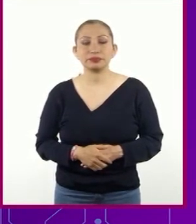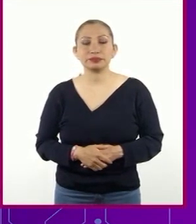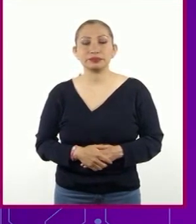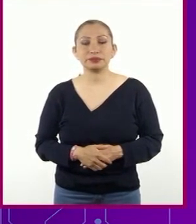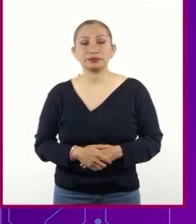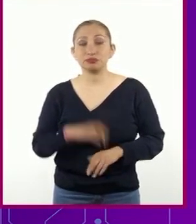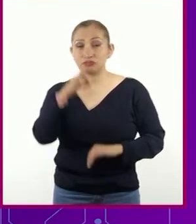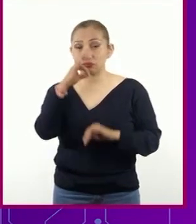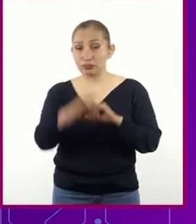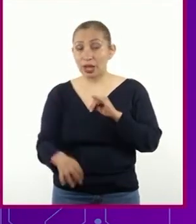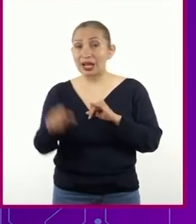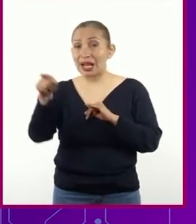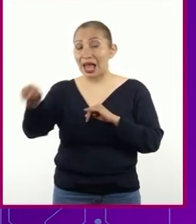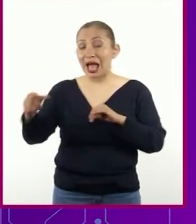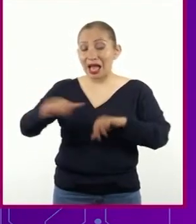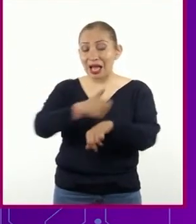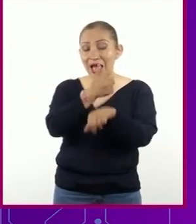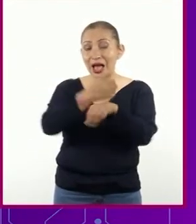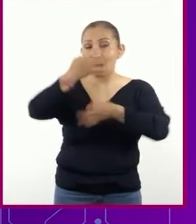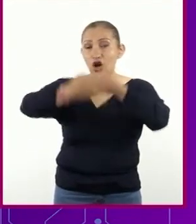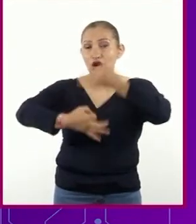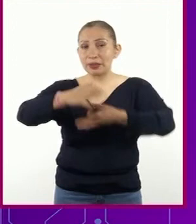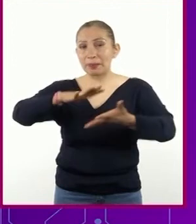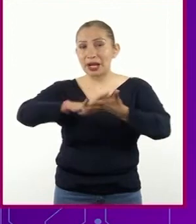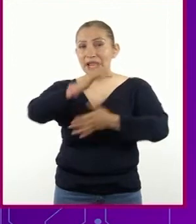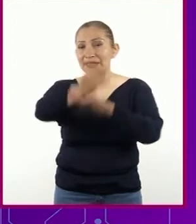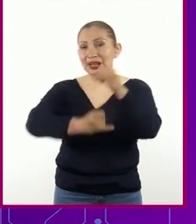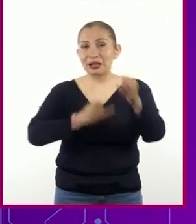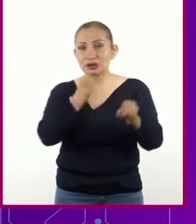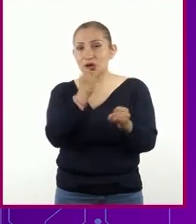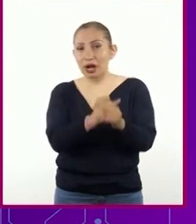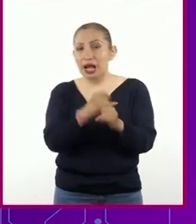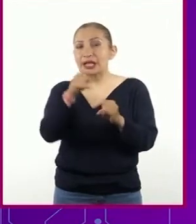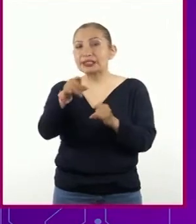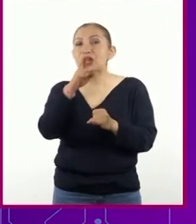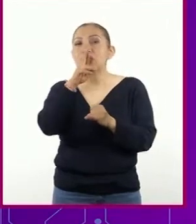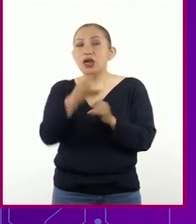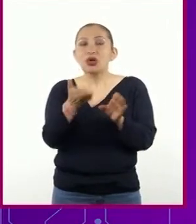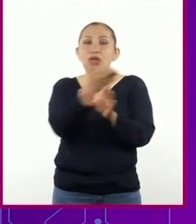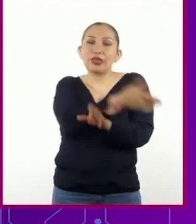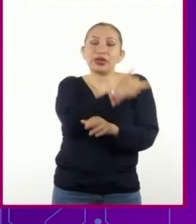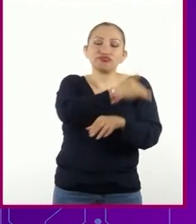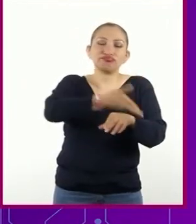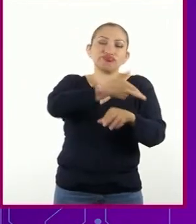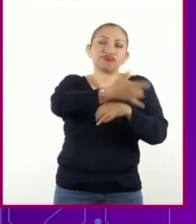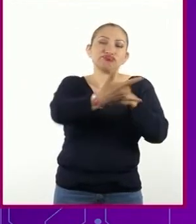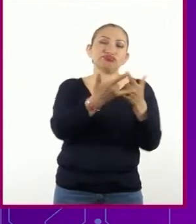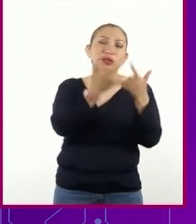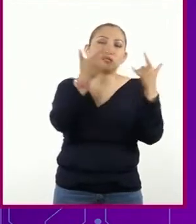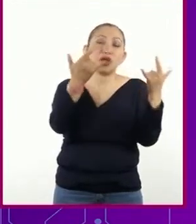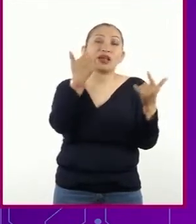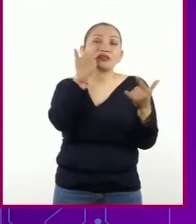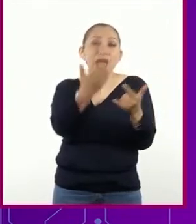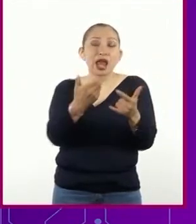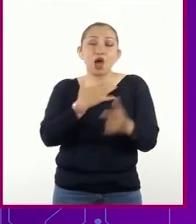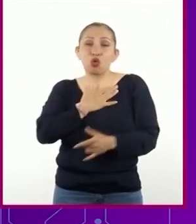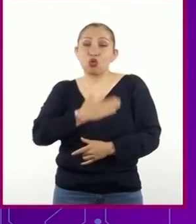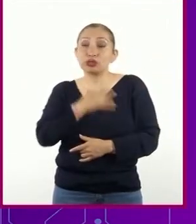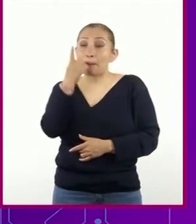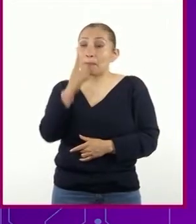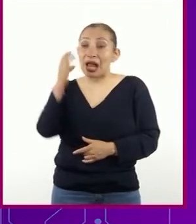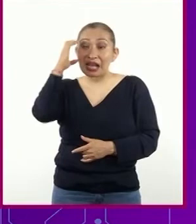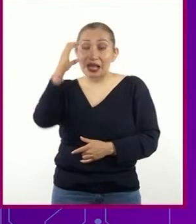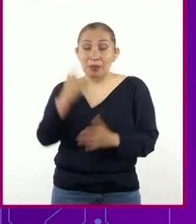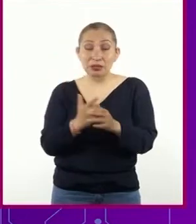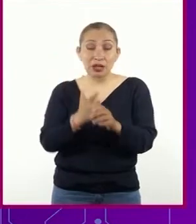En conclusión, la creación de la Corte Penal Internacional es el resultado de un proceso histórico que busca justicia para